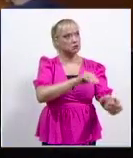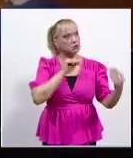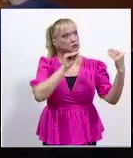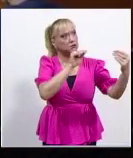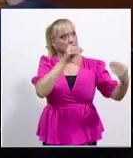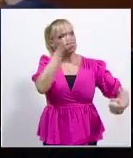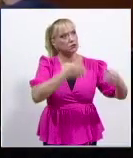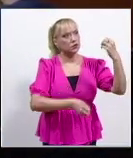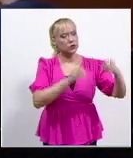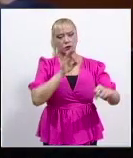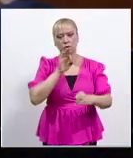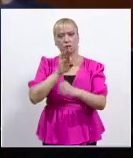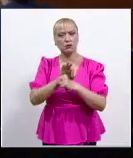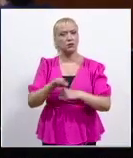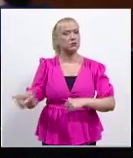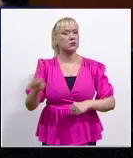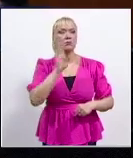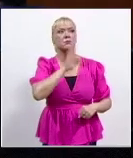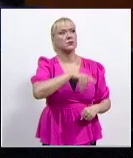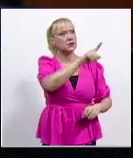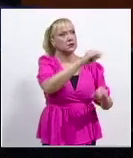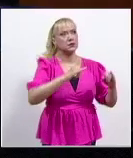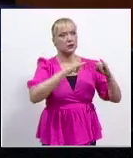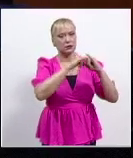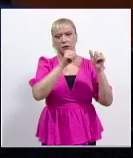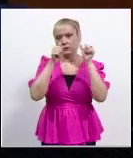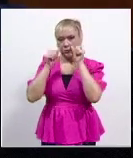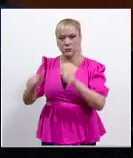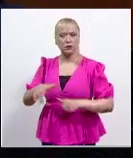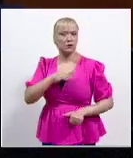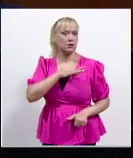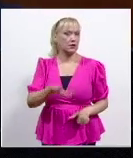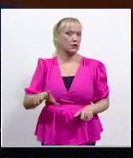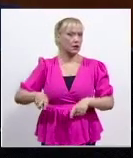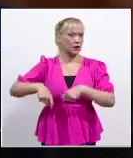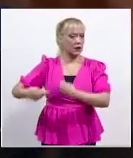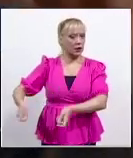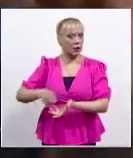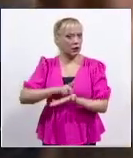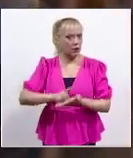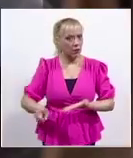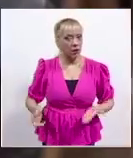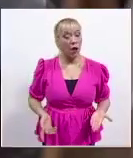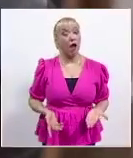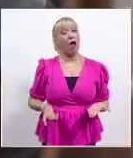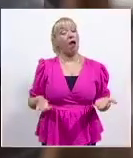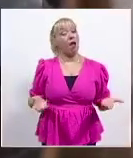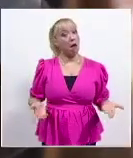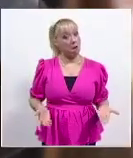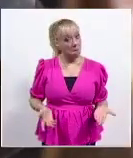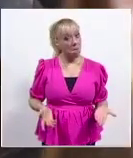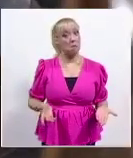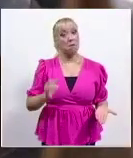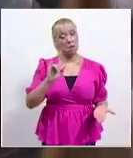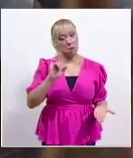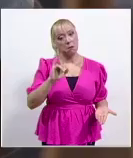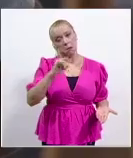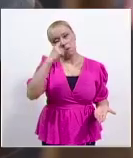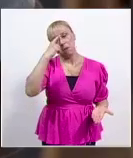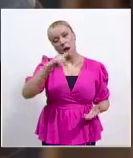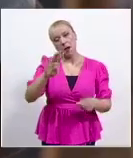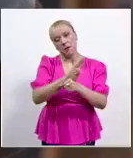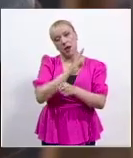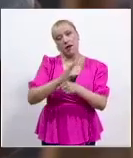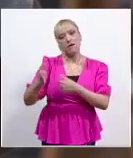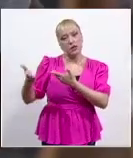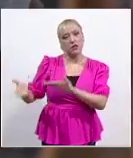juicio de amparo los actos o las omisiones que afecten los derechos de dicho sector, pues de concederse la suspensión podrían resultar